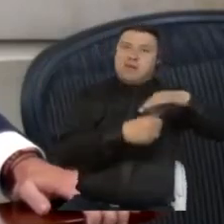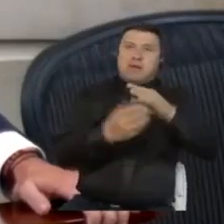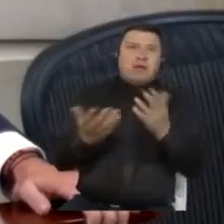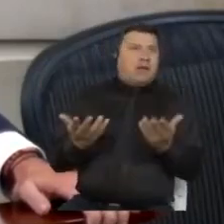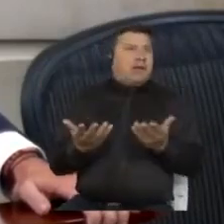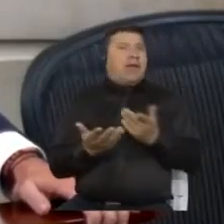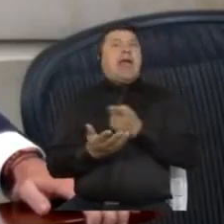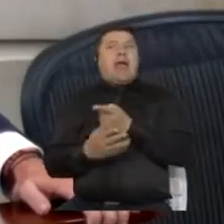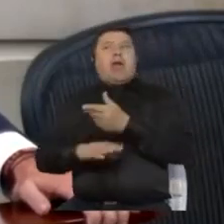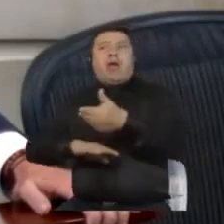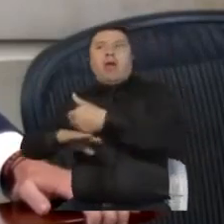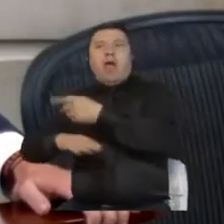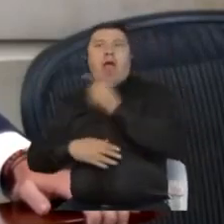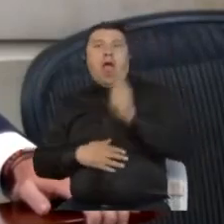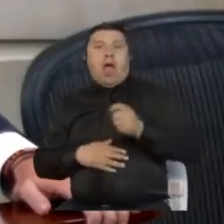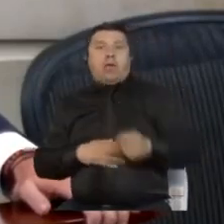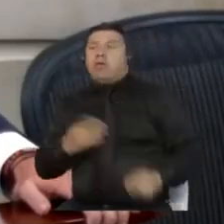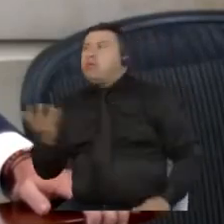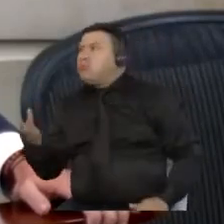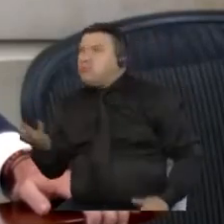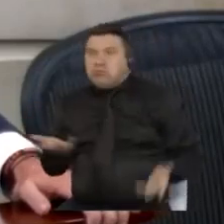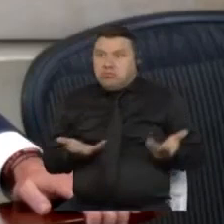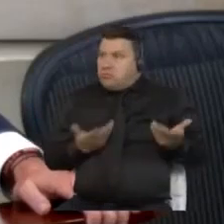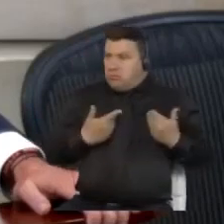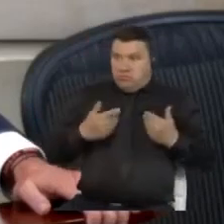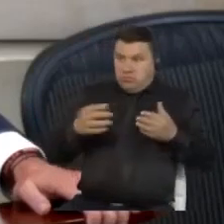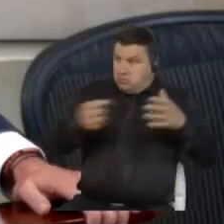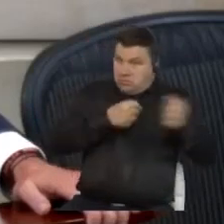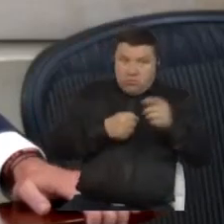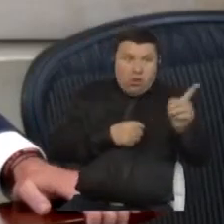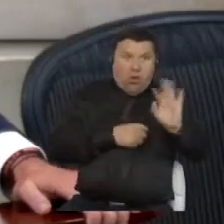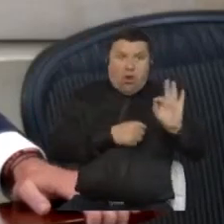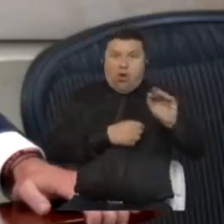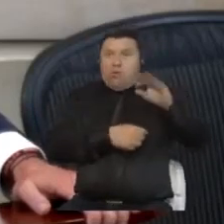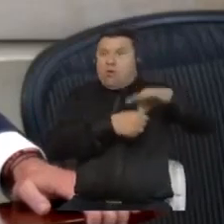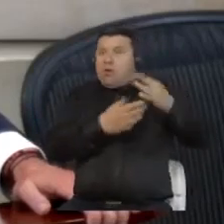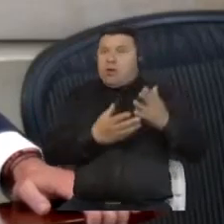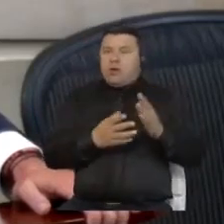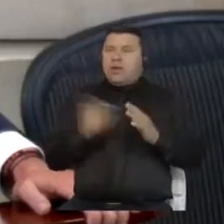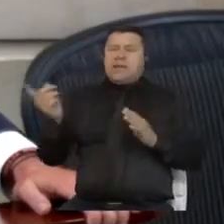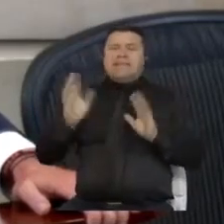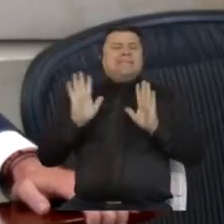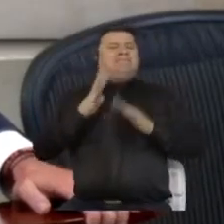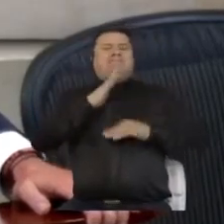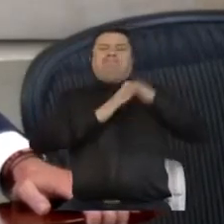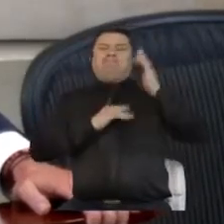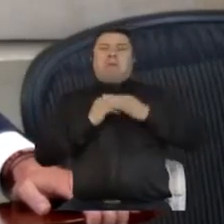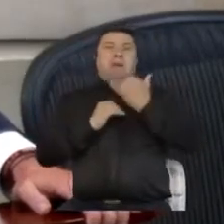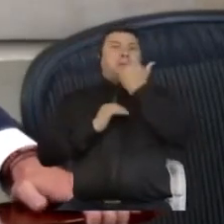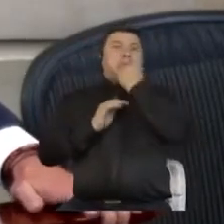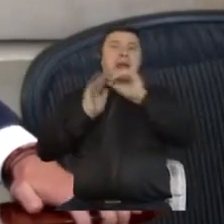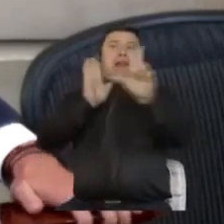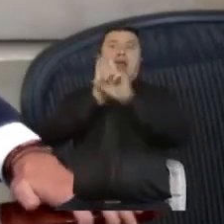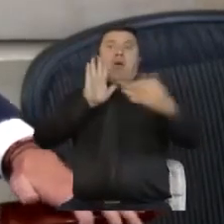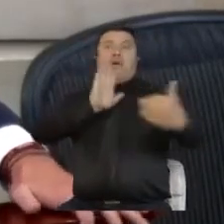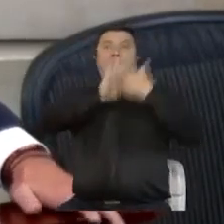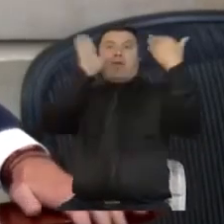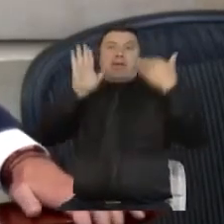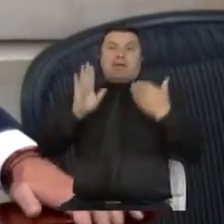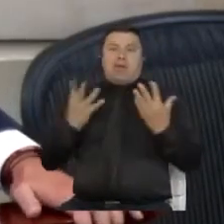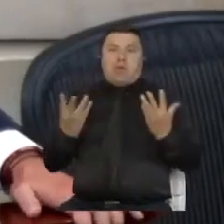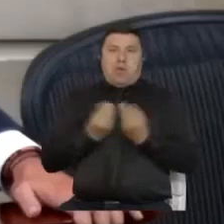sugerían estos abogados que la mejor manera de subsanar para evitar que incurrieron en desacato los